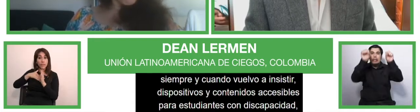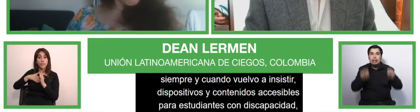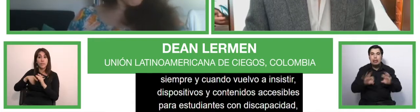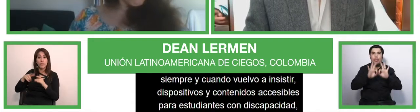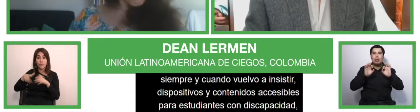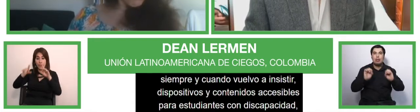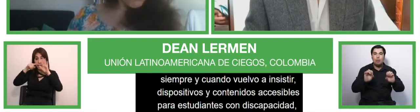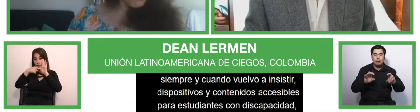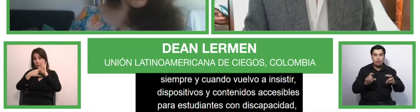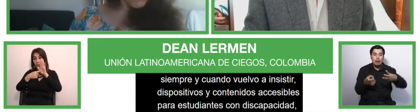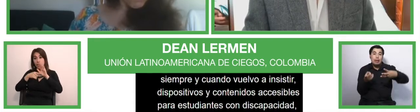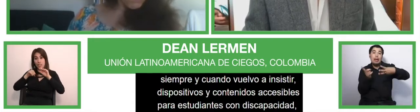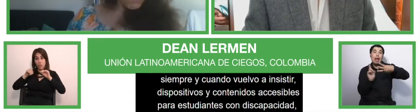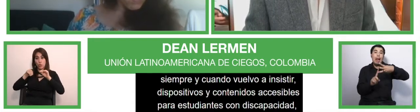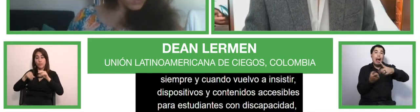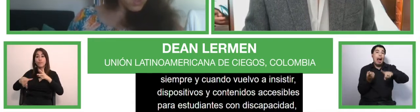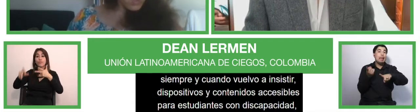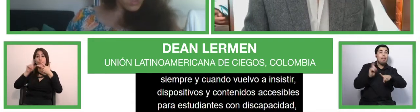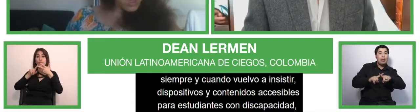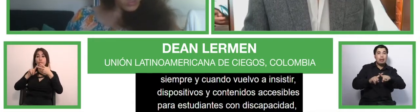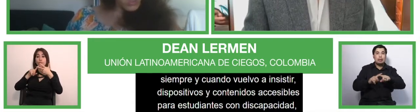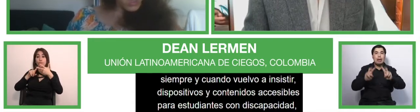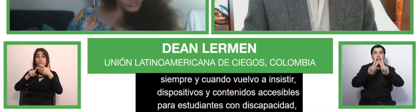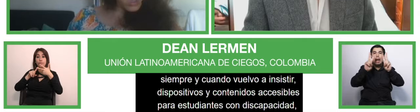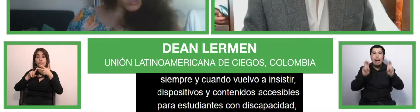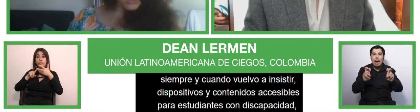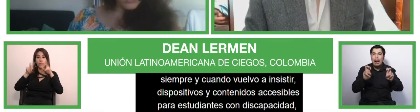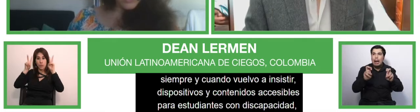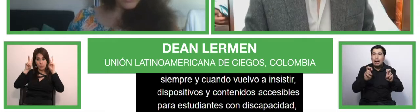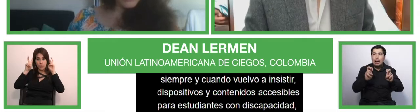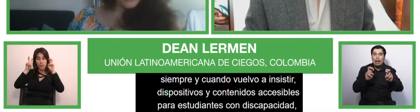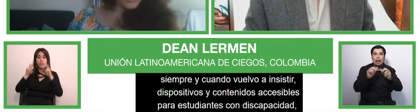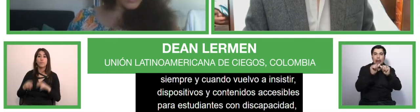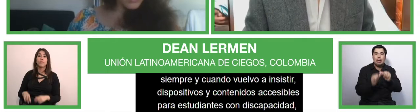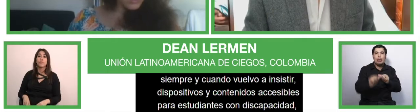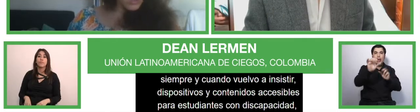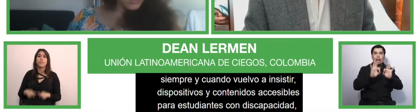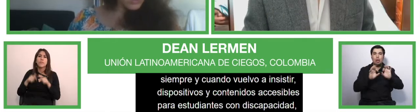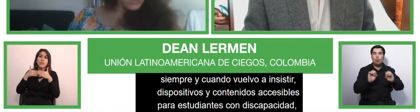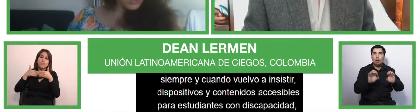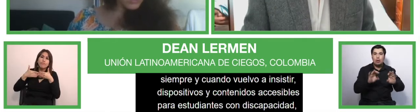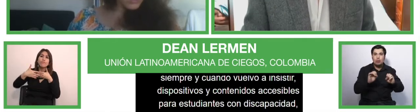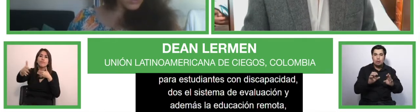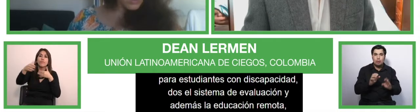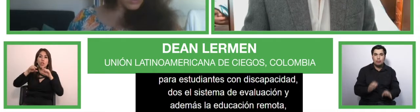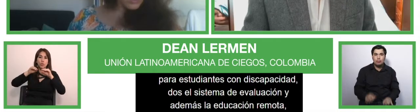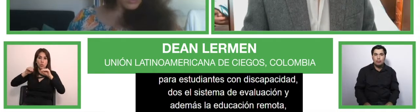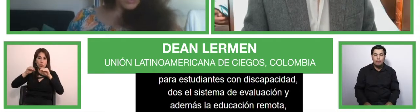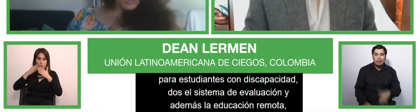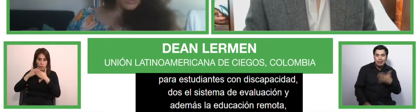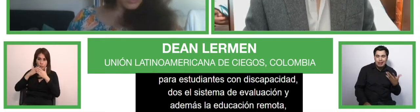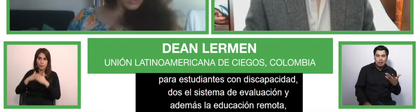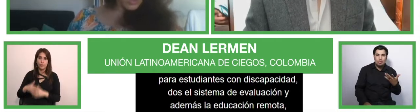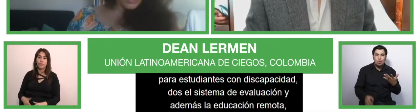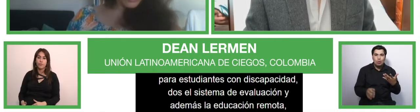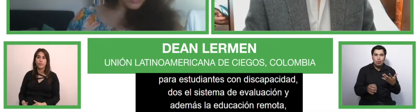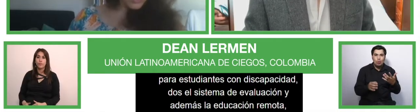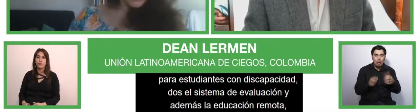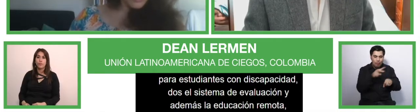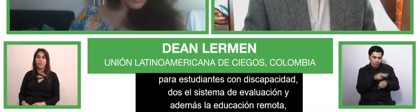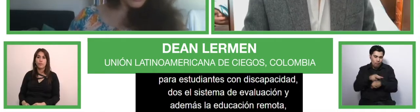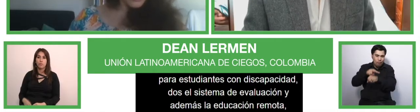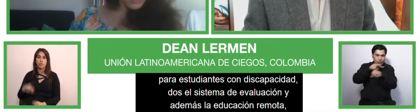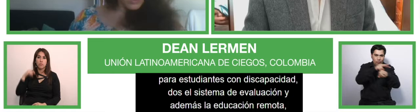educación remota también tiene una gran fortaleza y es la posibilidad de monitorear el trabajo en grupo de